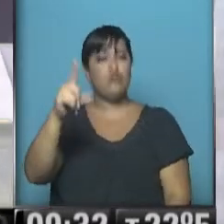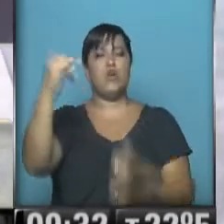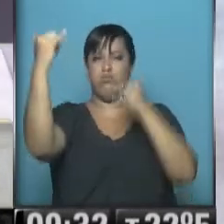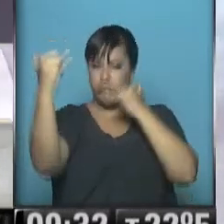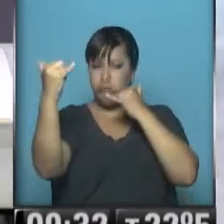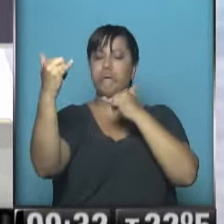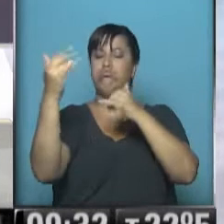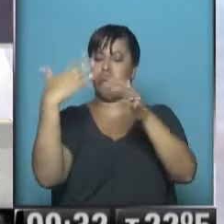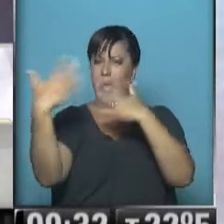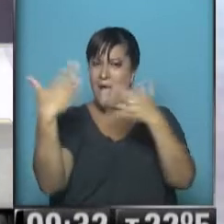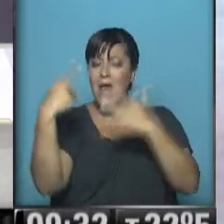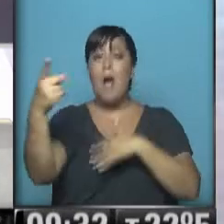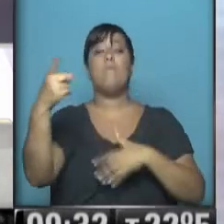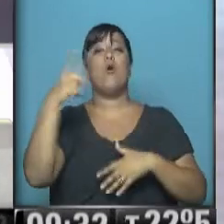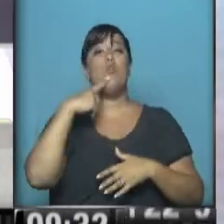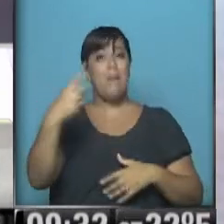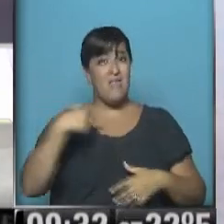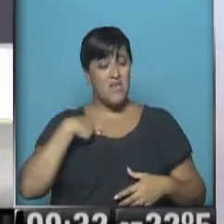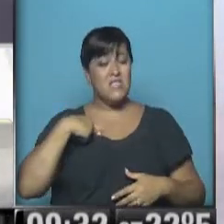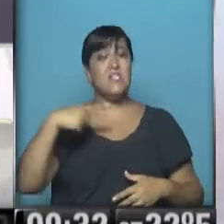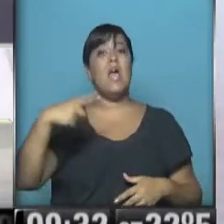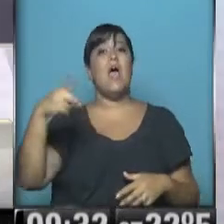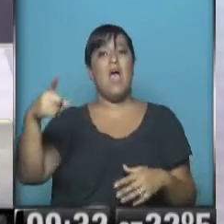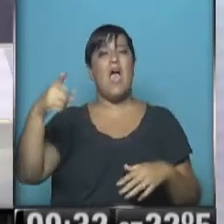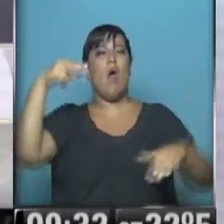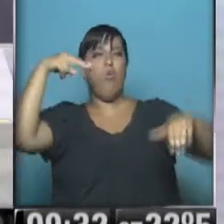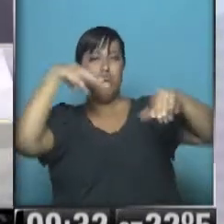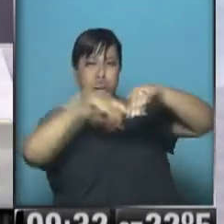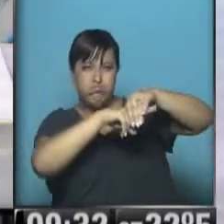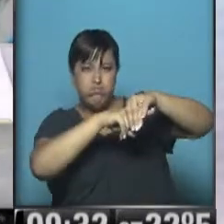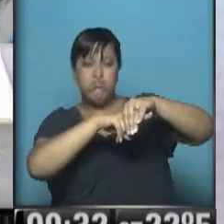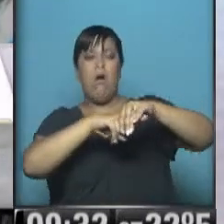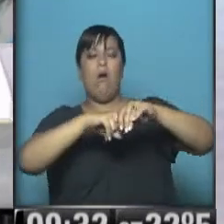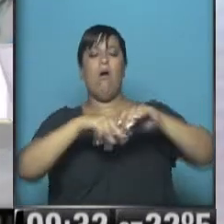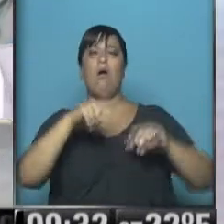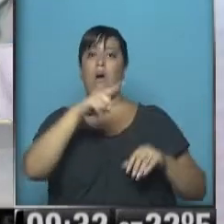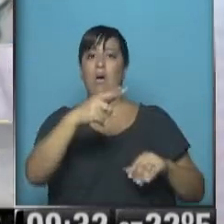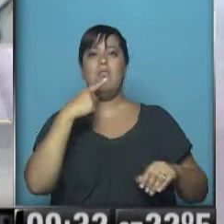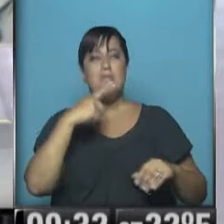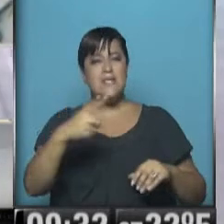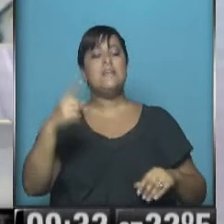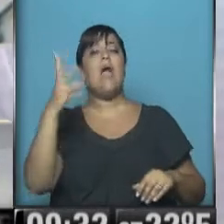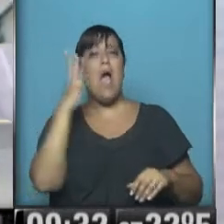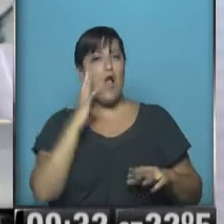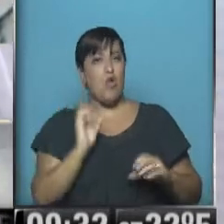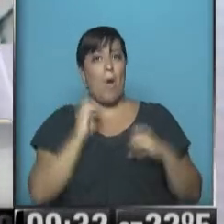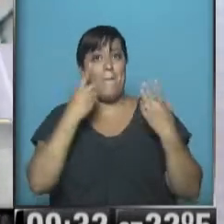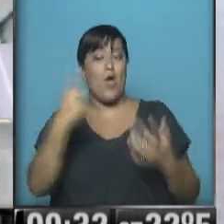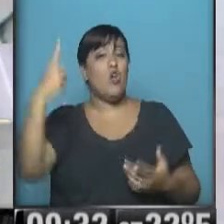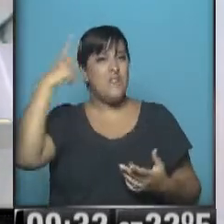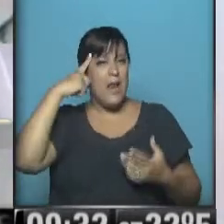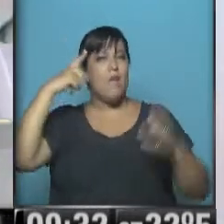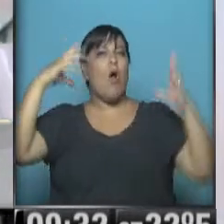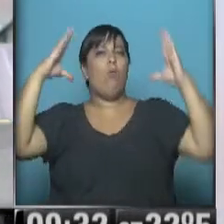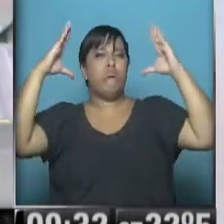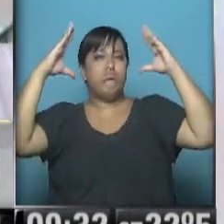nos dijeron que Paula le hicieron una tomografía, se ve una leve mejoría, que su cerebro se está desinflamando,